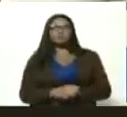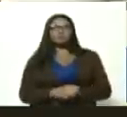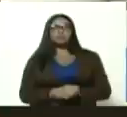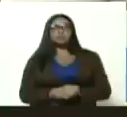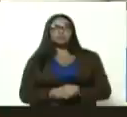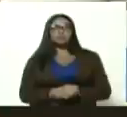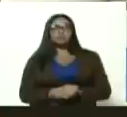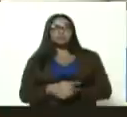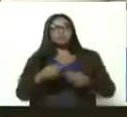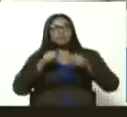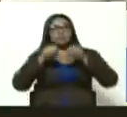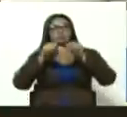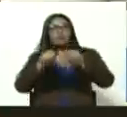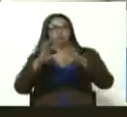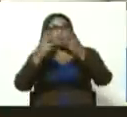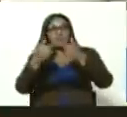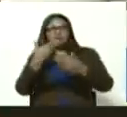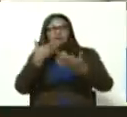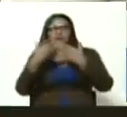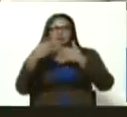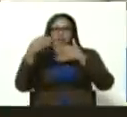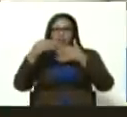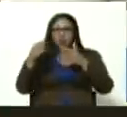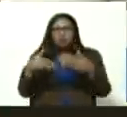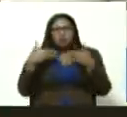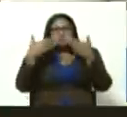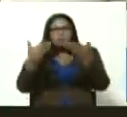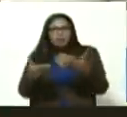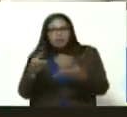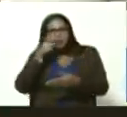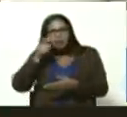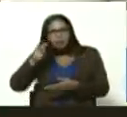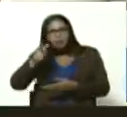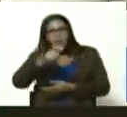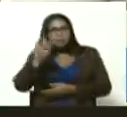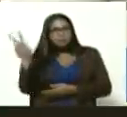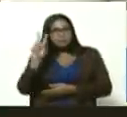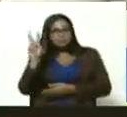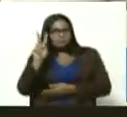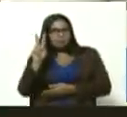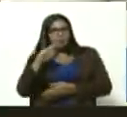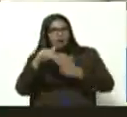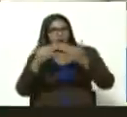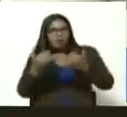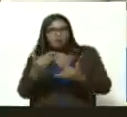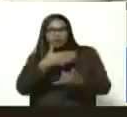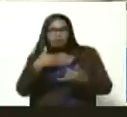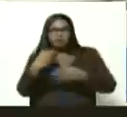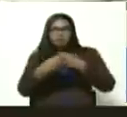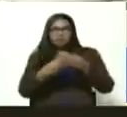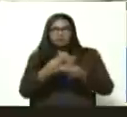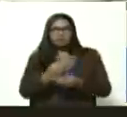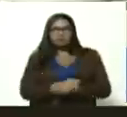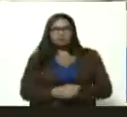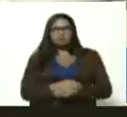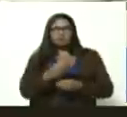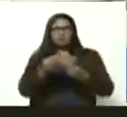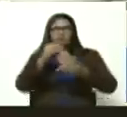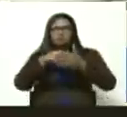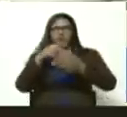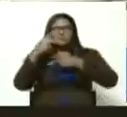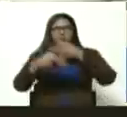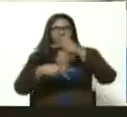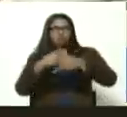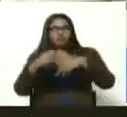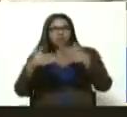que mantuvo una empresa gracias a los dólares que le entregaban del pueblo de venezuela y ahora quiere así lo estaba haciendo con los productores de